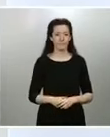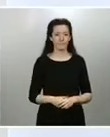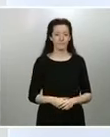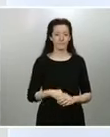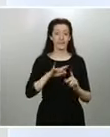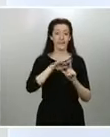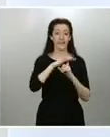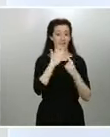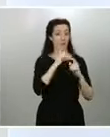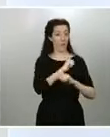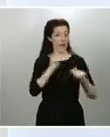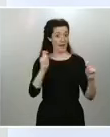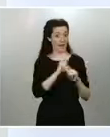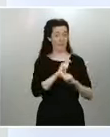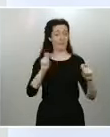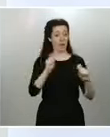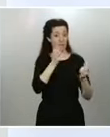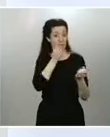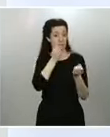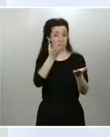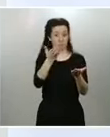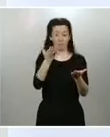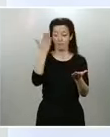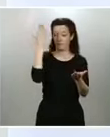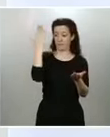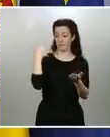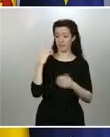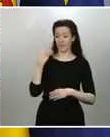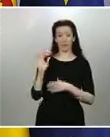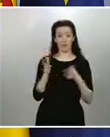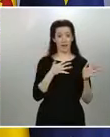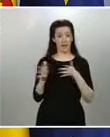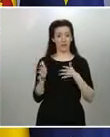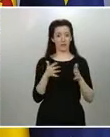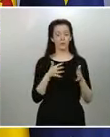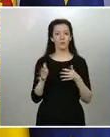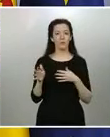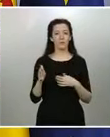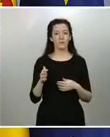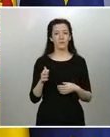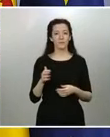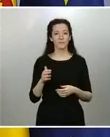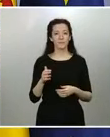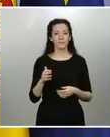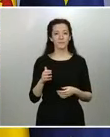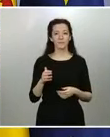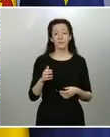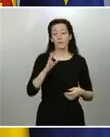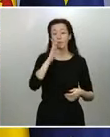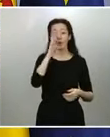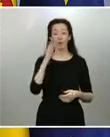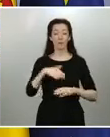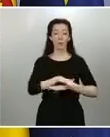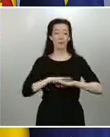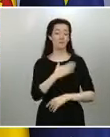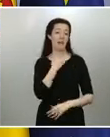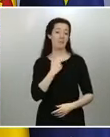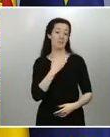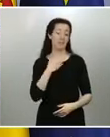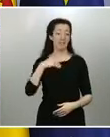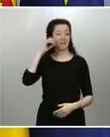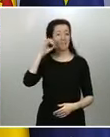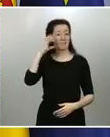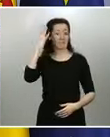el pasado 14 de marzo no obedeció al capricho de este gobierno sino la